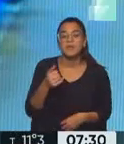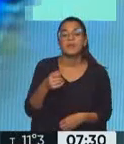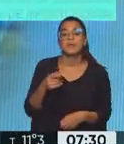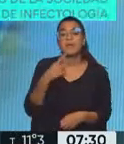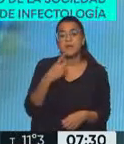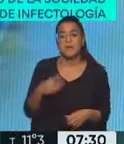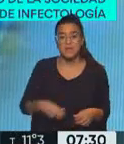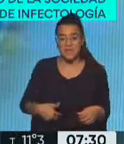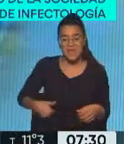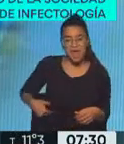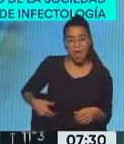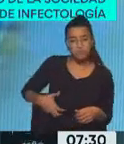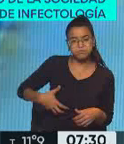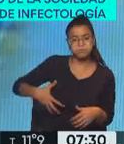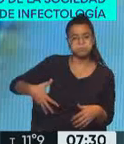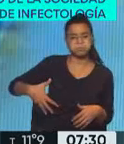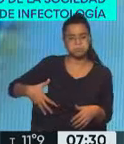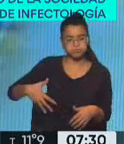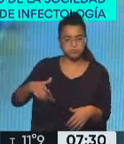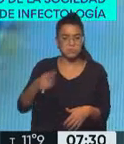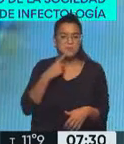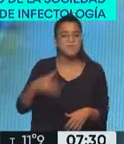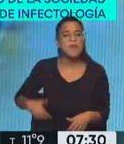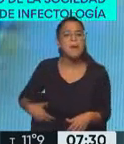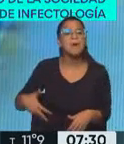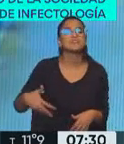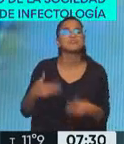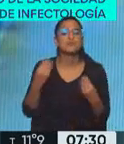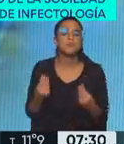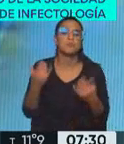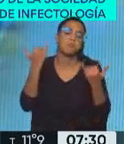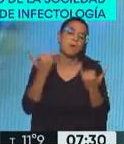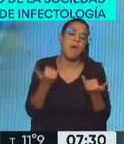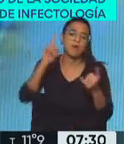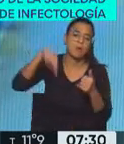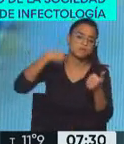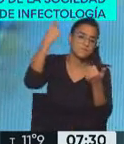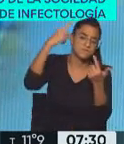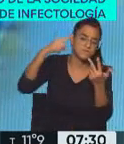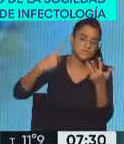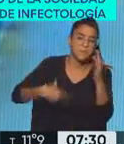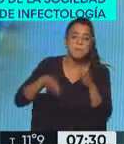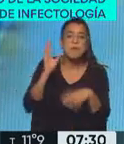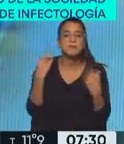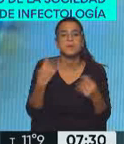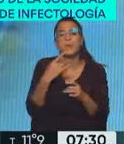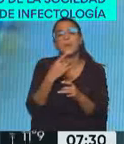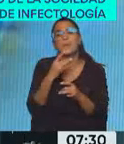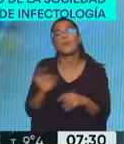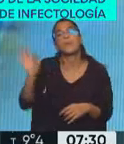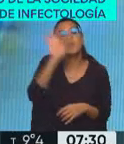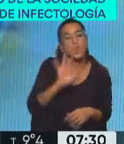aguda del hígado esto estas inflamaciones suelen suceder por diversas causas las más comunes son virales